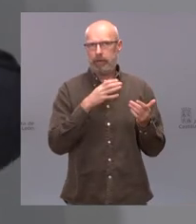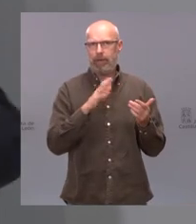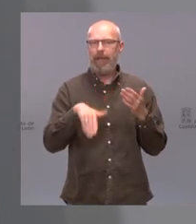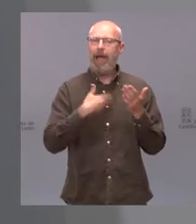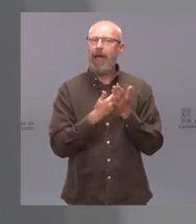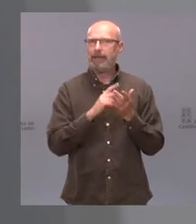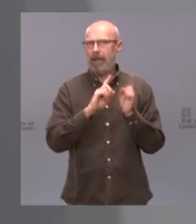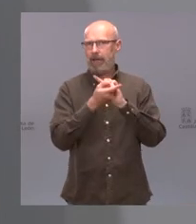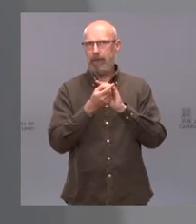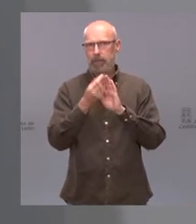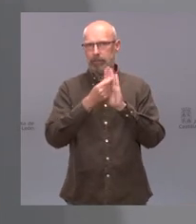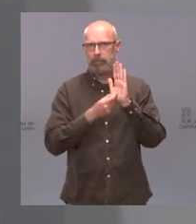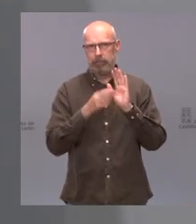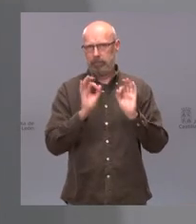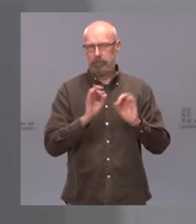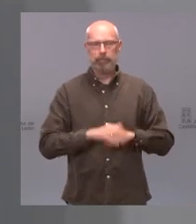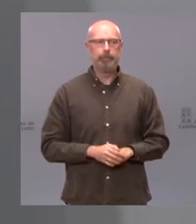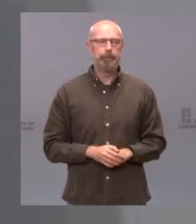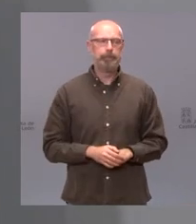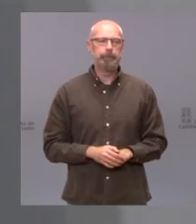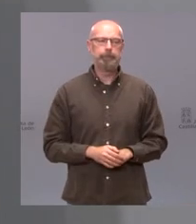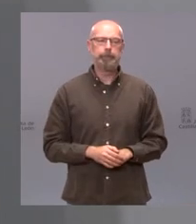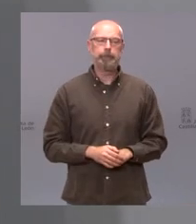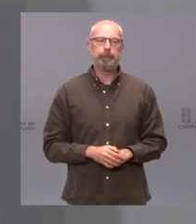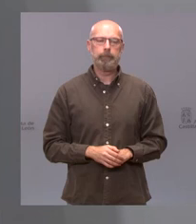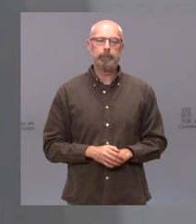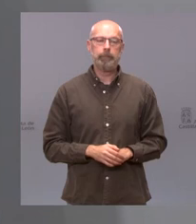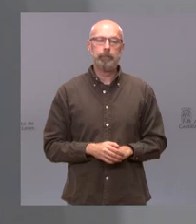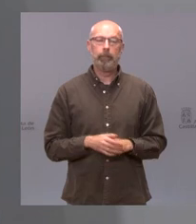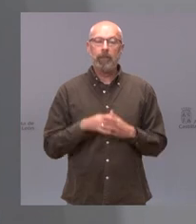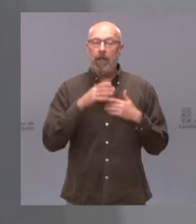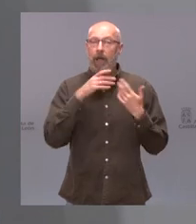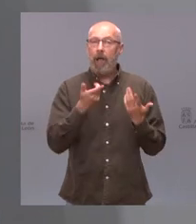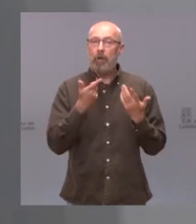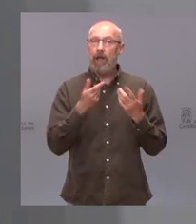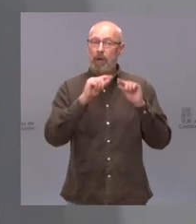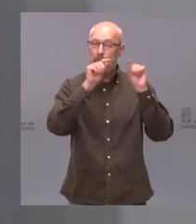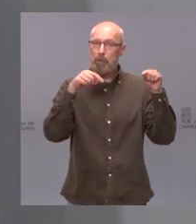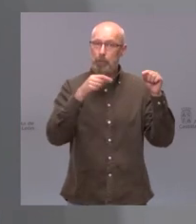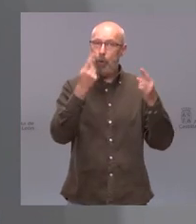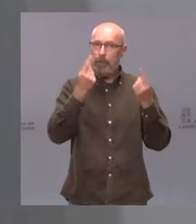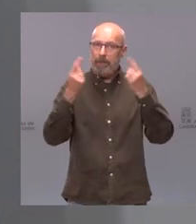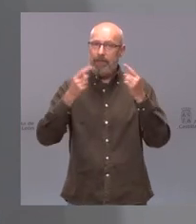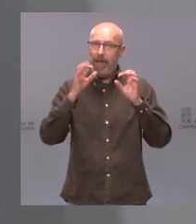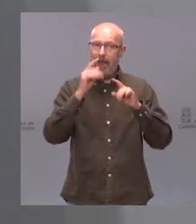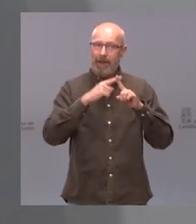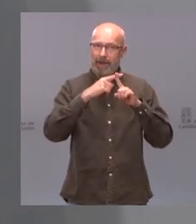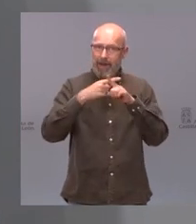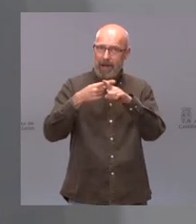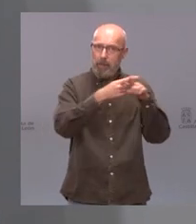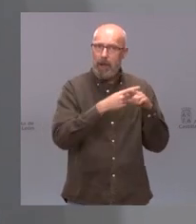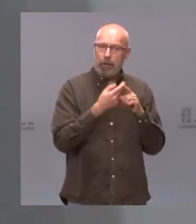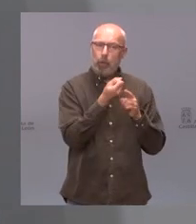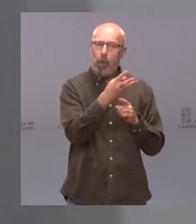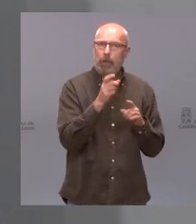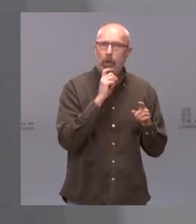de obligado por cumplimiento. No tenemos en este momento el reparto por provincias, se lo solicitaremos a Sanidad,